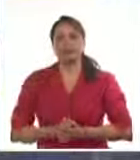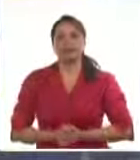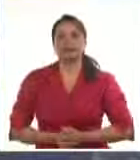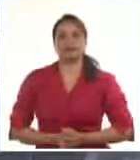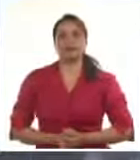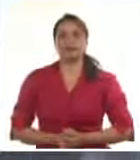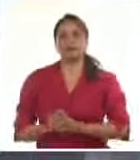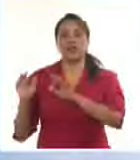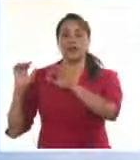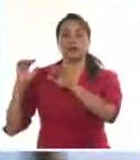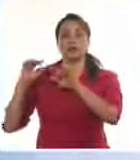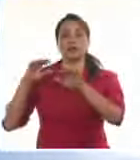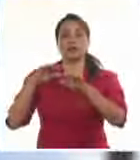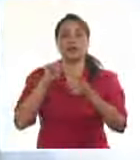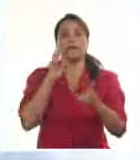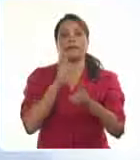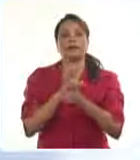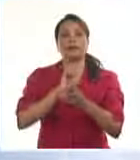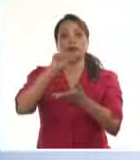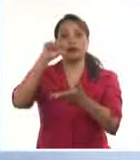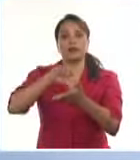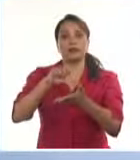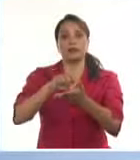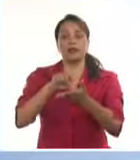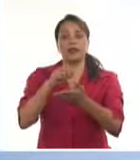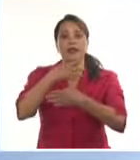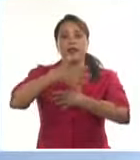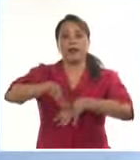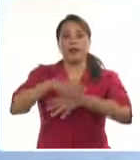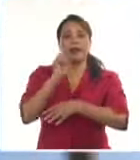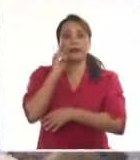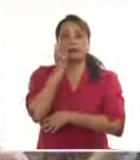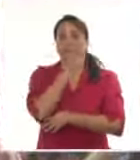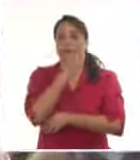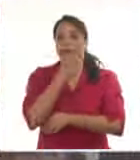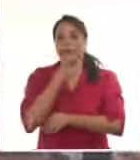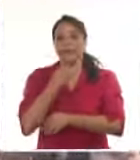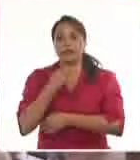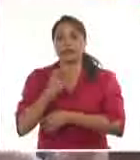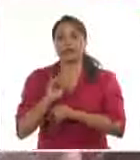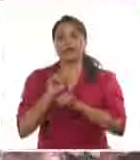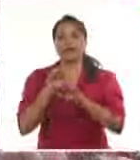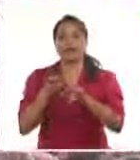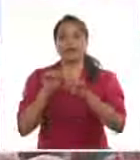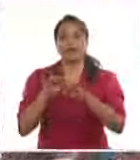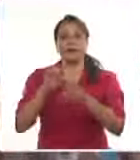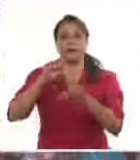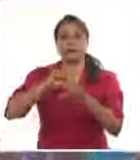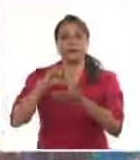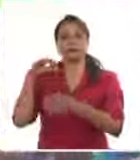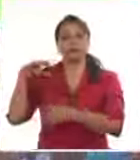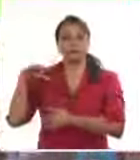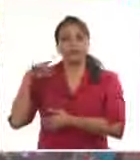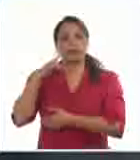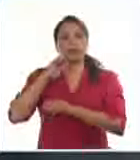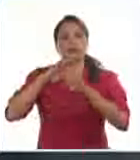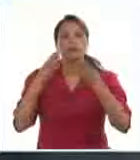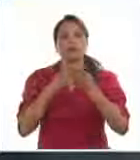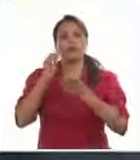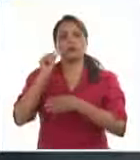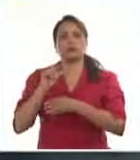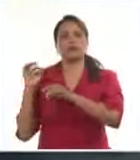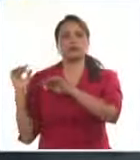La marcha, que comenzó en la céntrica calle Martí, frente al parque Roberto Amarán, en el centro de Pinar de Río, aglutinó a